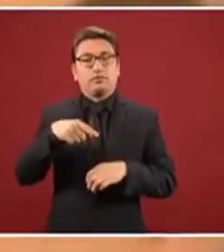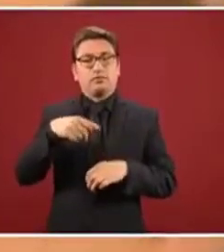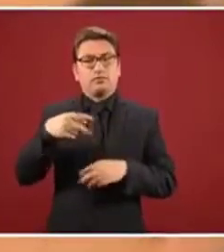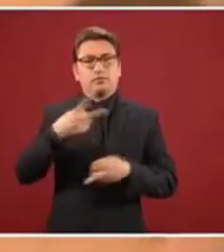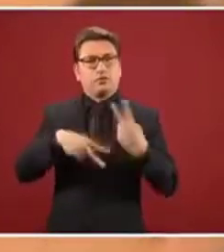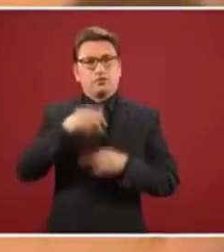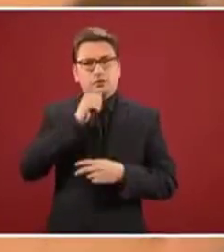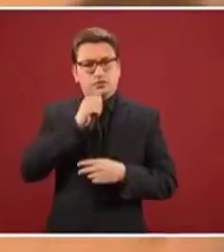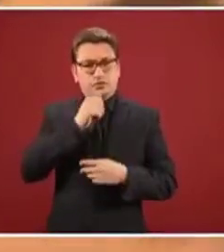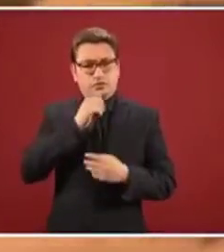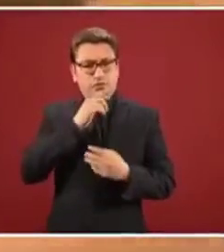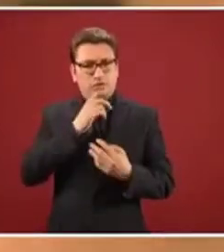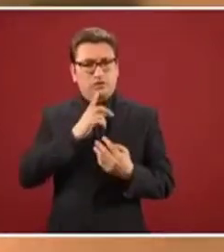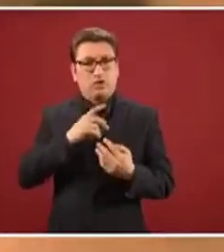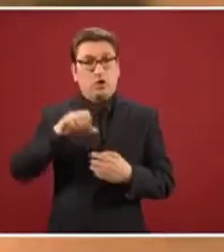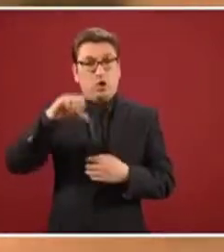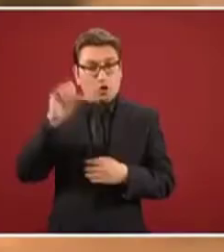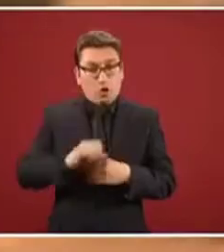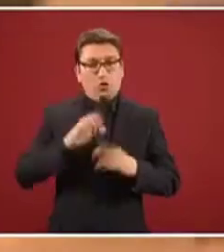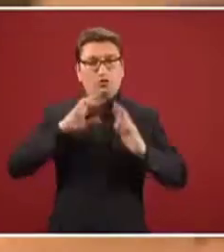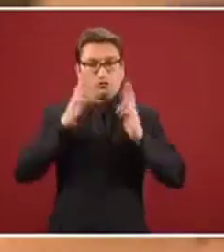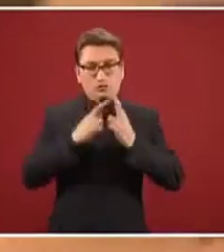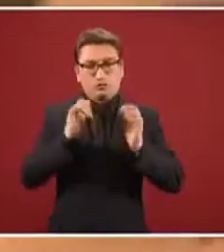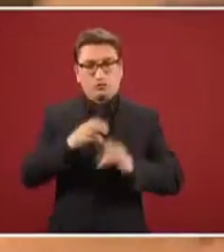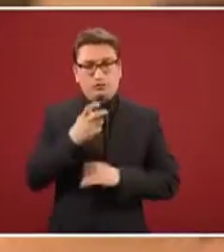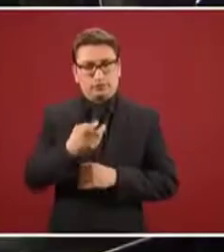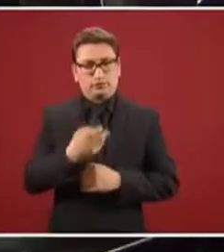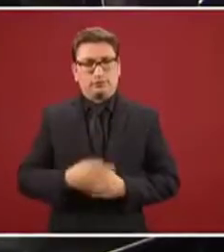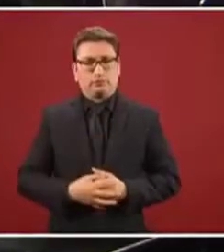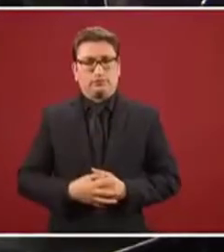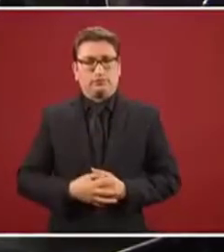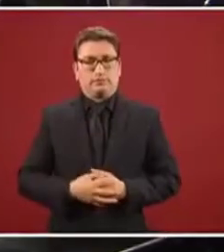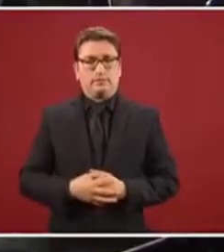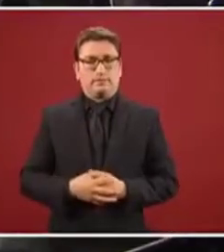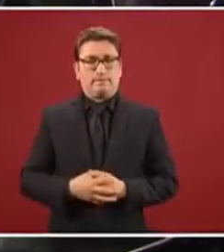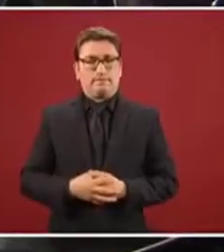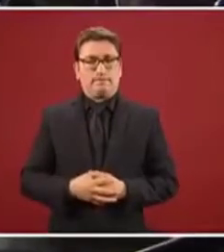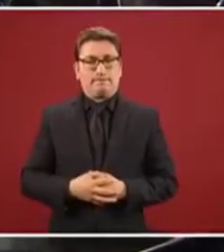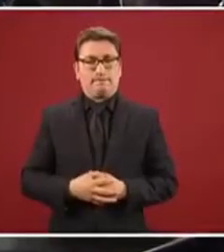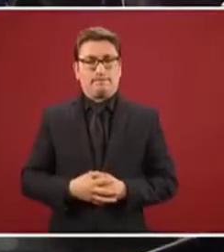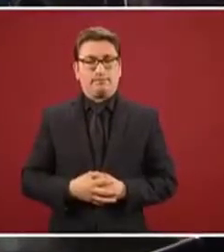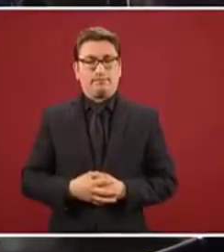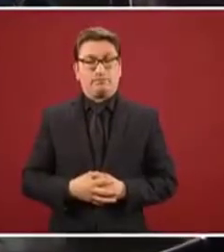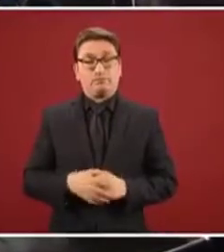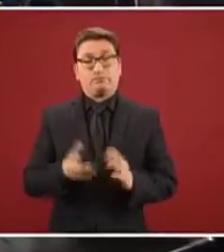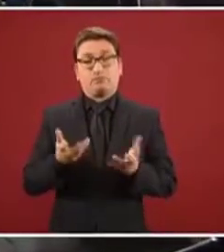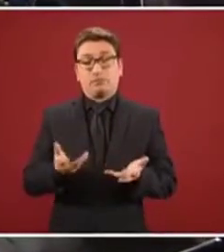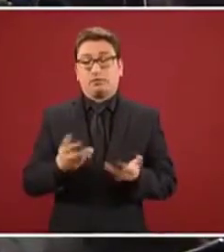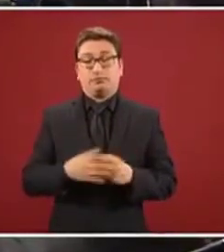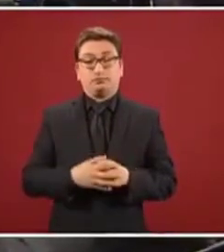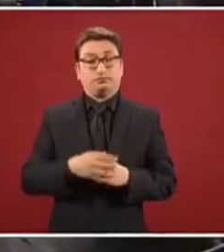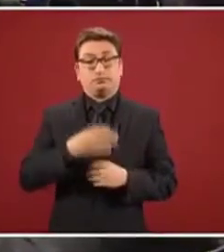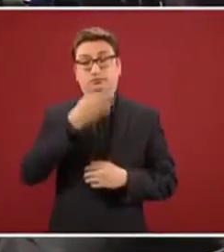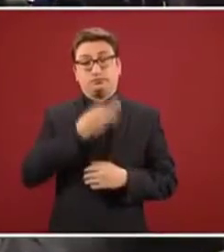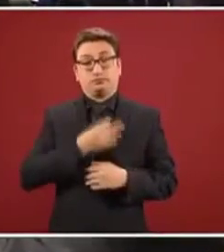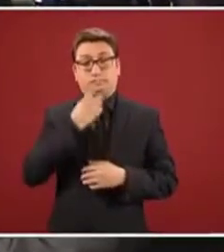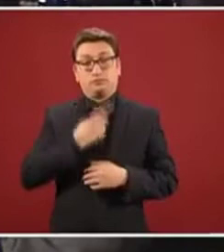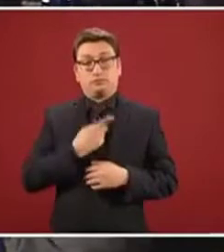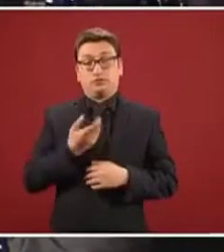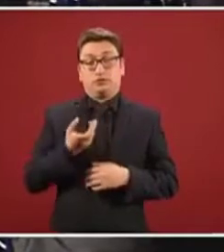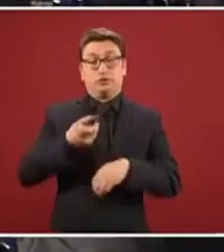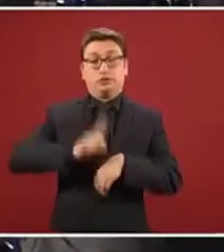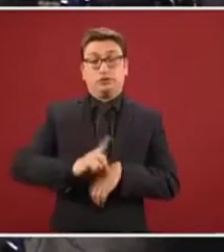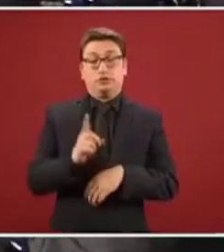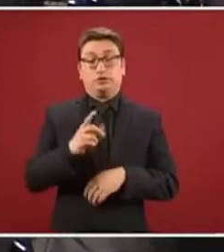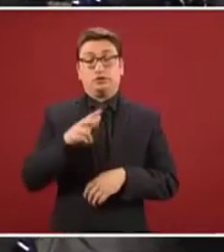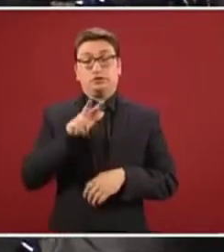se reporta, porque tenía entendido que hoy iban a tener una reunión con ella. Pues no, nos dijeron que está ya aquí desde el día 18 de